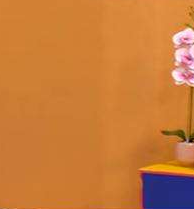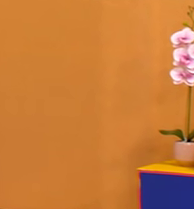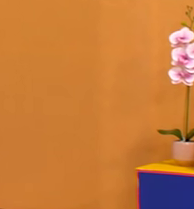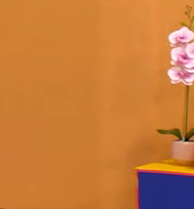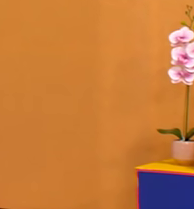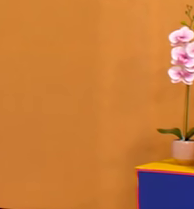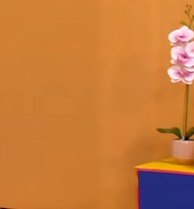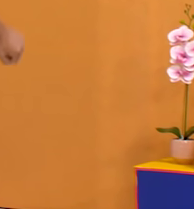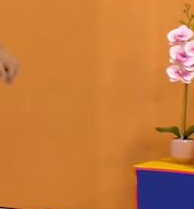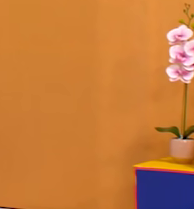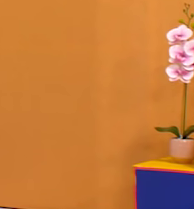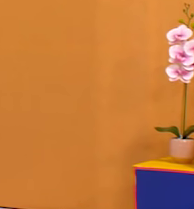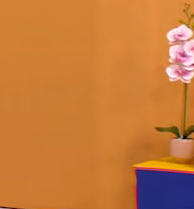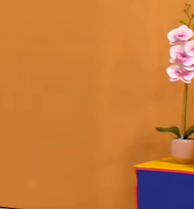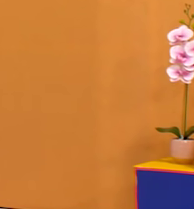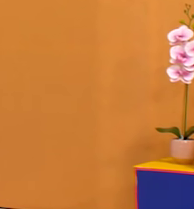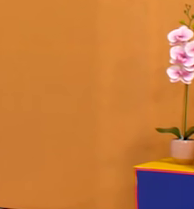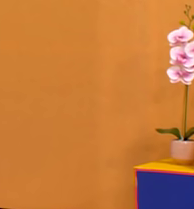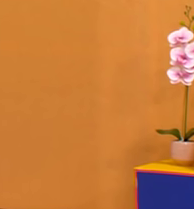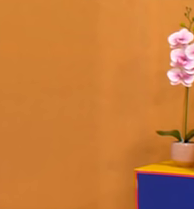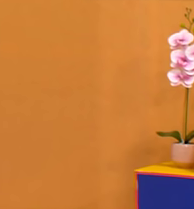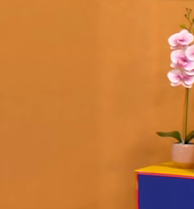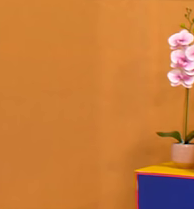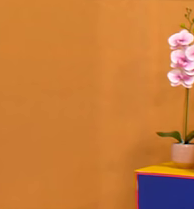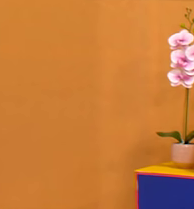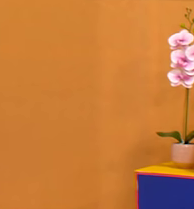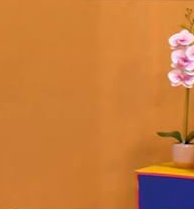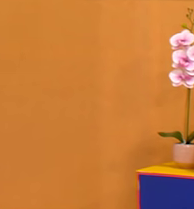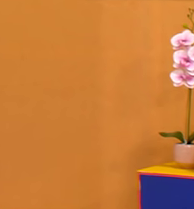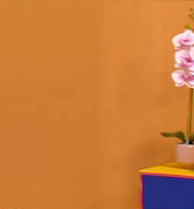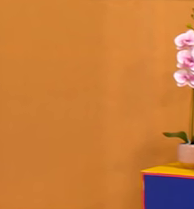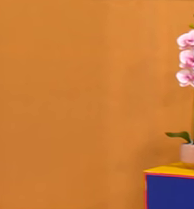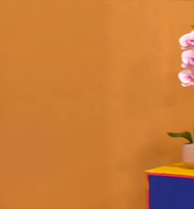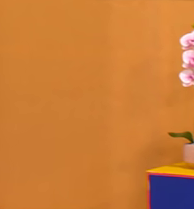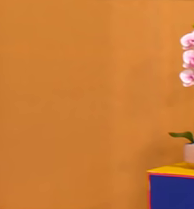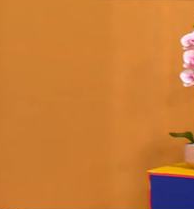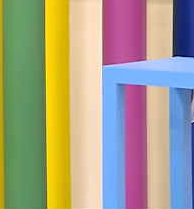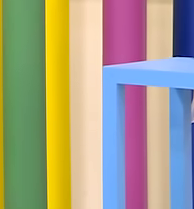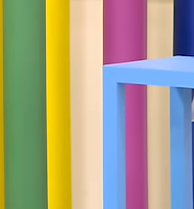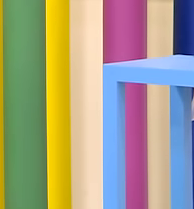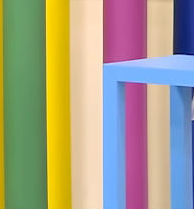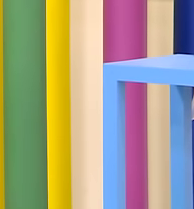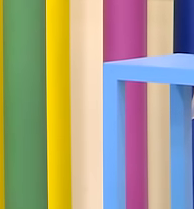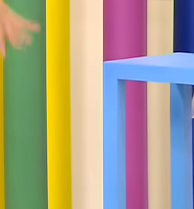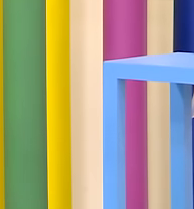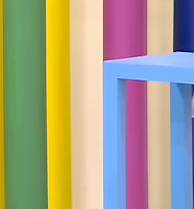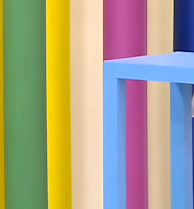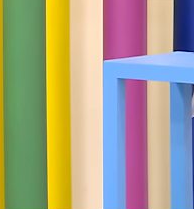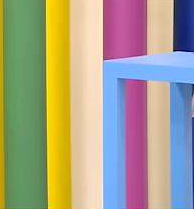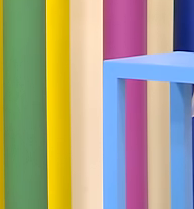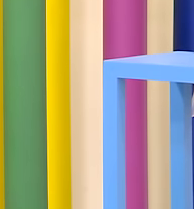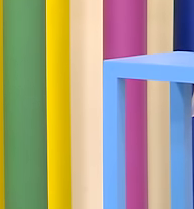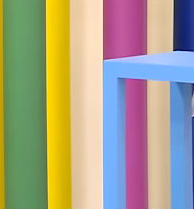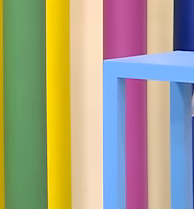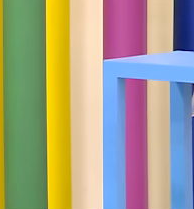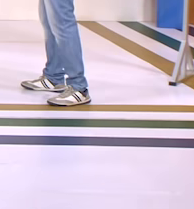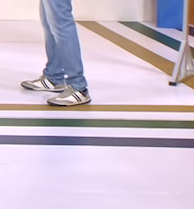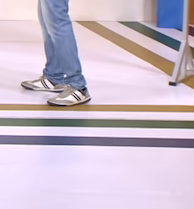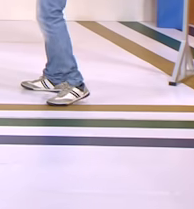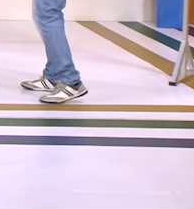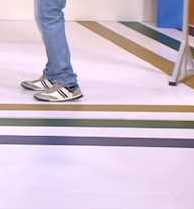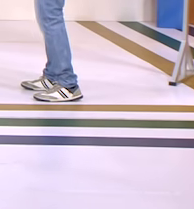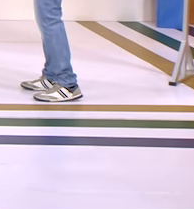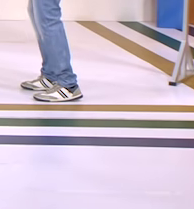Epo, etuki, tuki, epo, etuki, tuki, epo. Y repetimos la tuya, entonces.